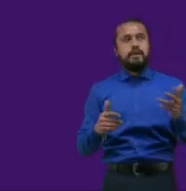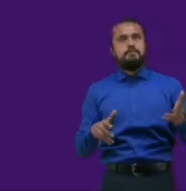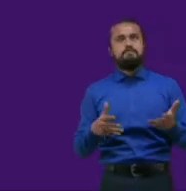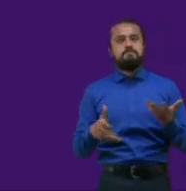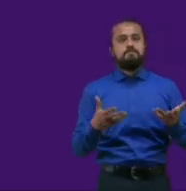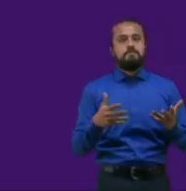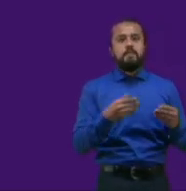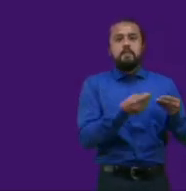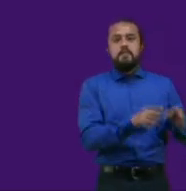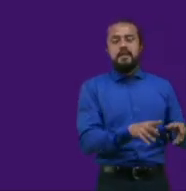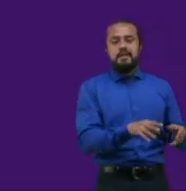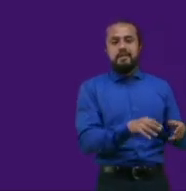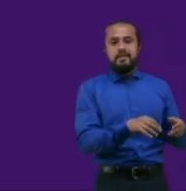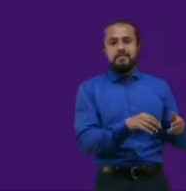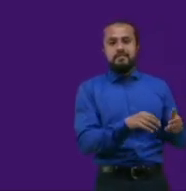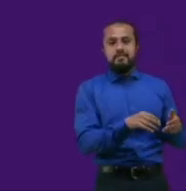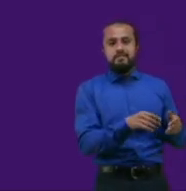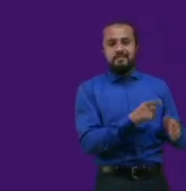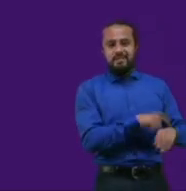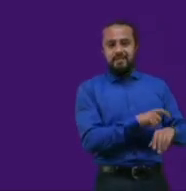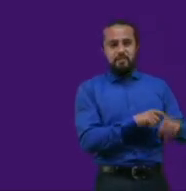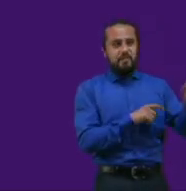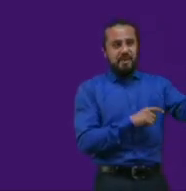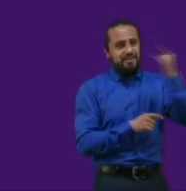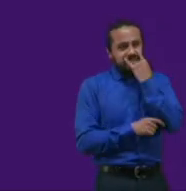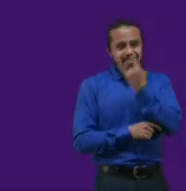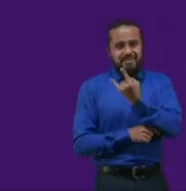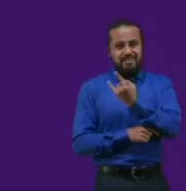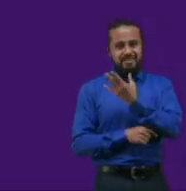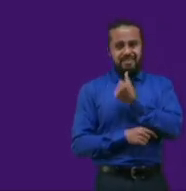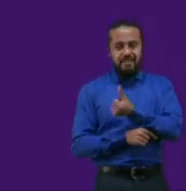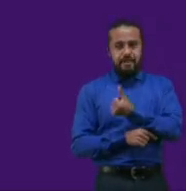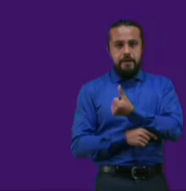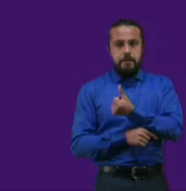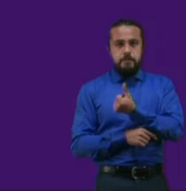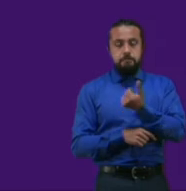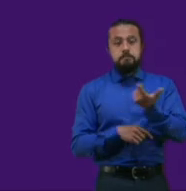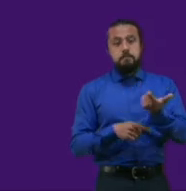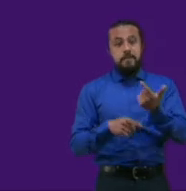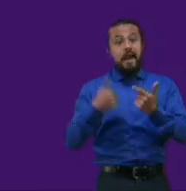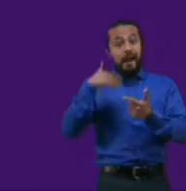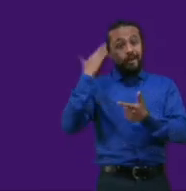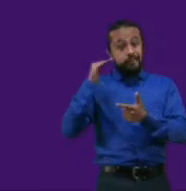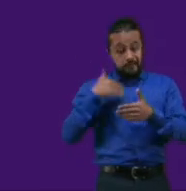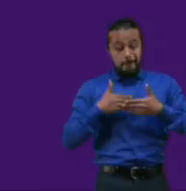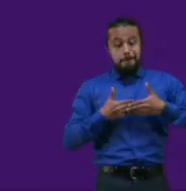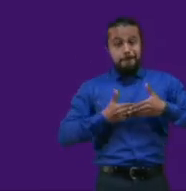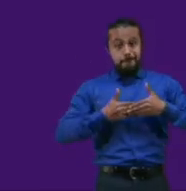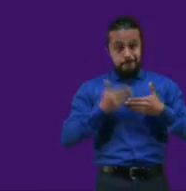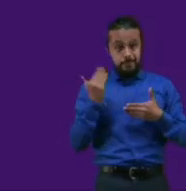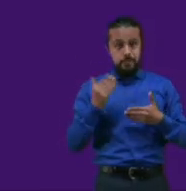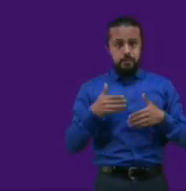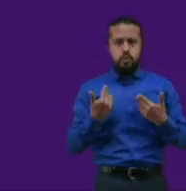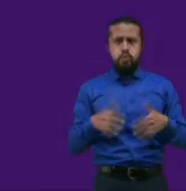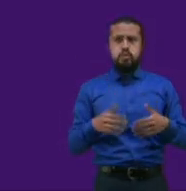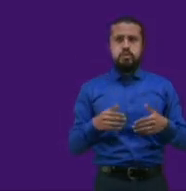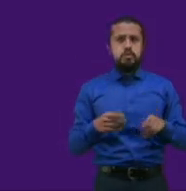y eso es también un privilegio, ¿no? Porque la verdad es que al principio, pues casi que